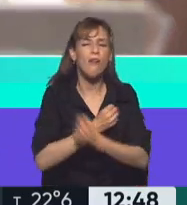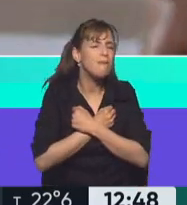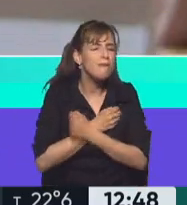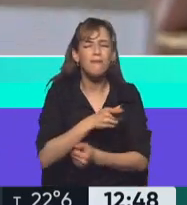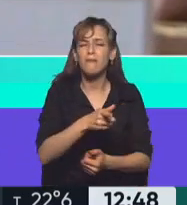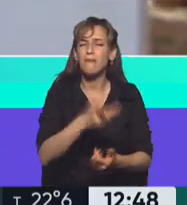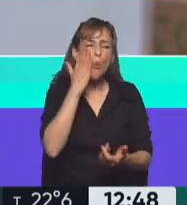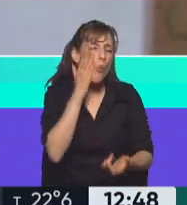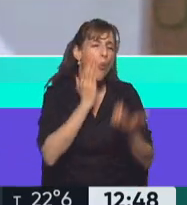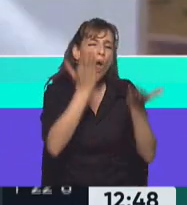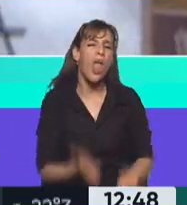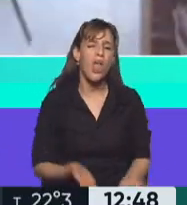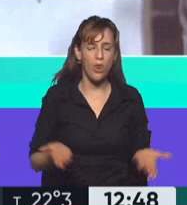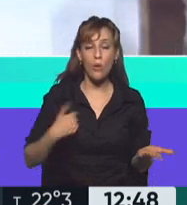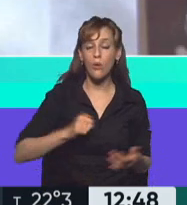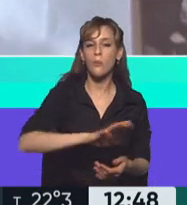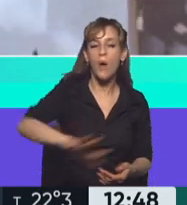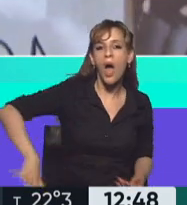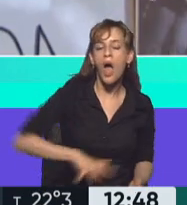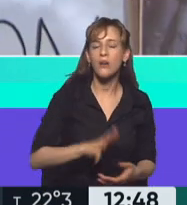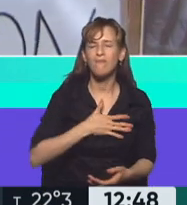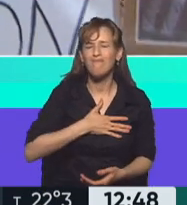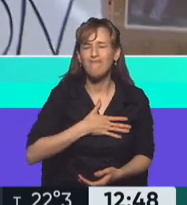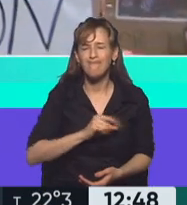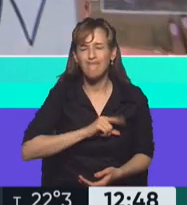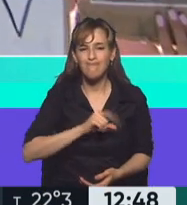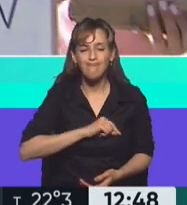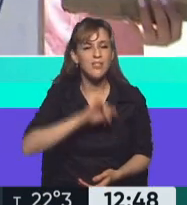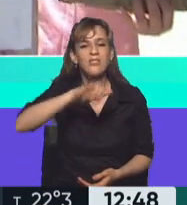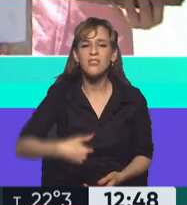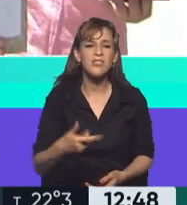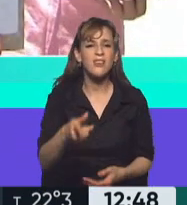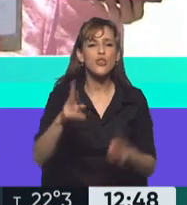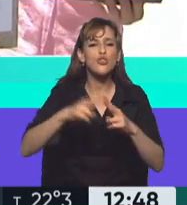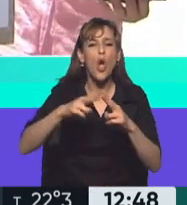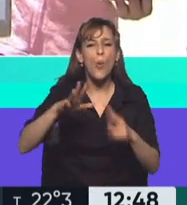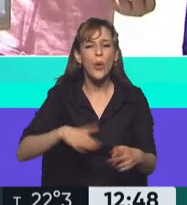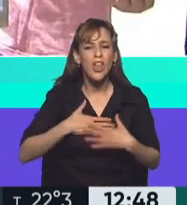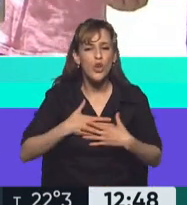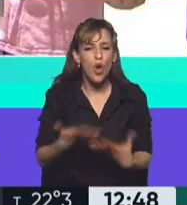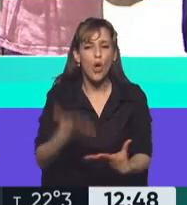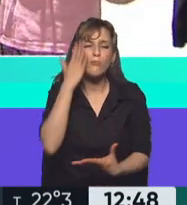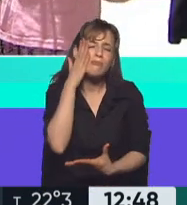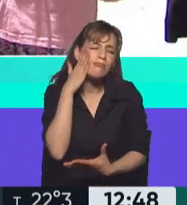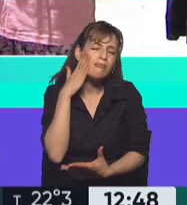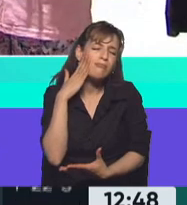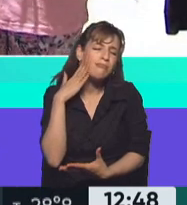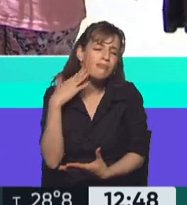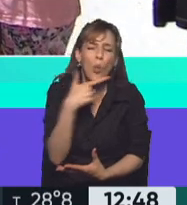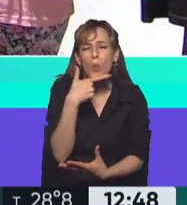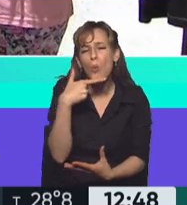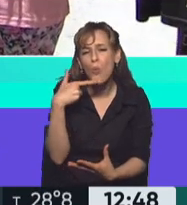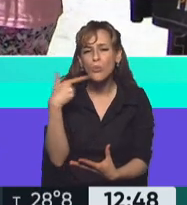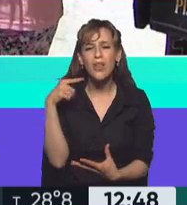pibe. Justamente, se ve que el barrio está conmocionado, están todos muy tristes. Sí, no tenía maldad para nada, él no tenía maldad, él hacía sacar sonrisa, todo. Era